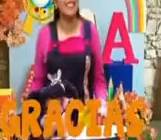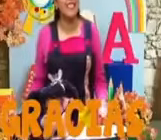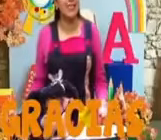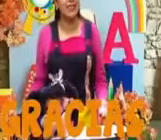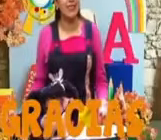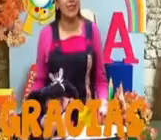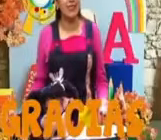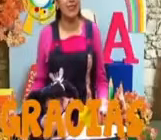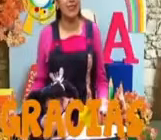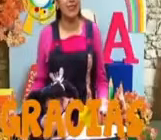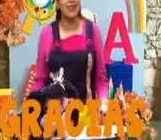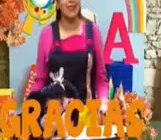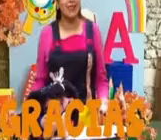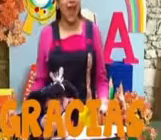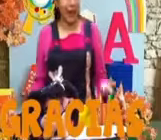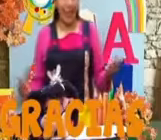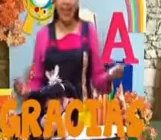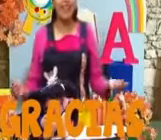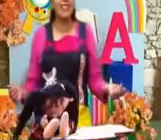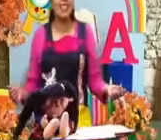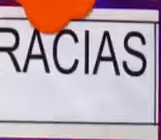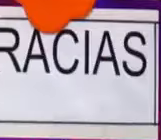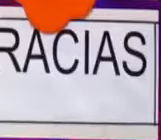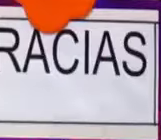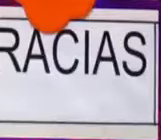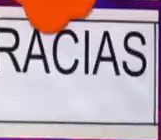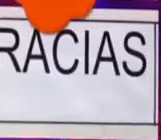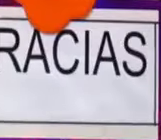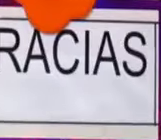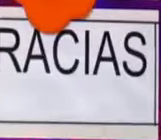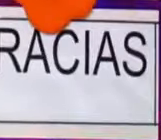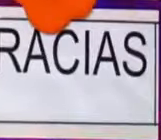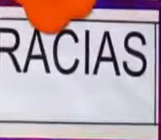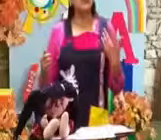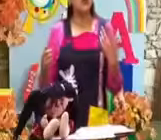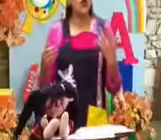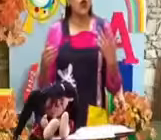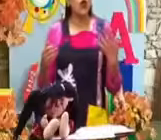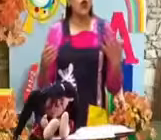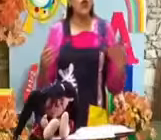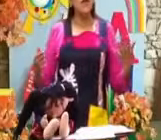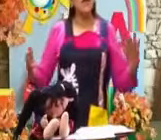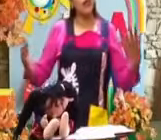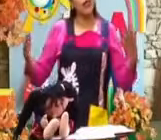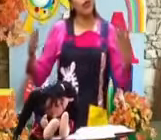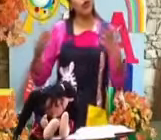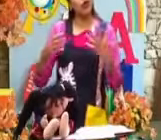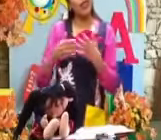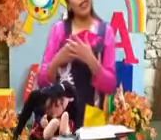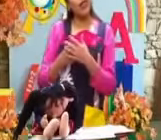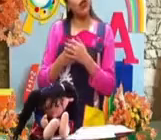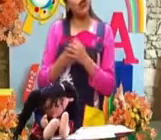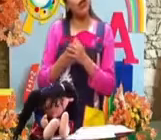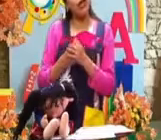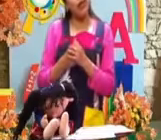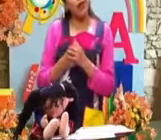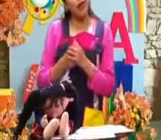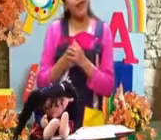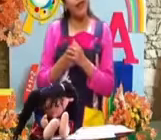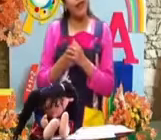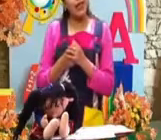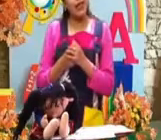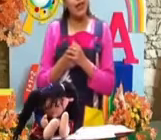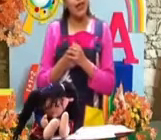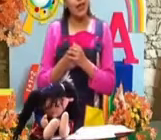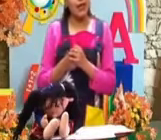los primeros cursos, los niños y niñas necesitan no solamente a un tutor o a un instructor que les esté dando